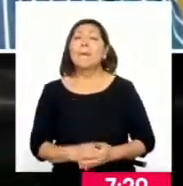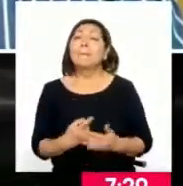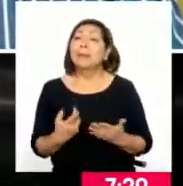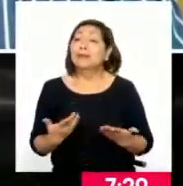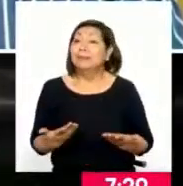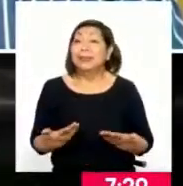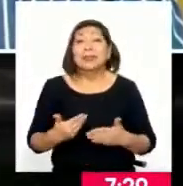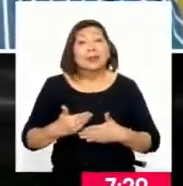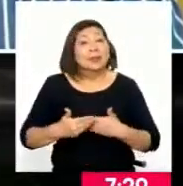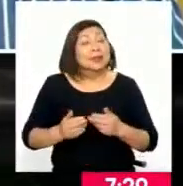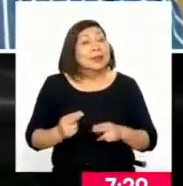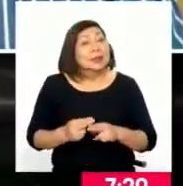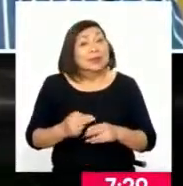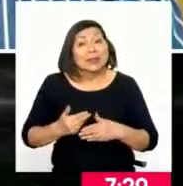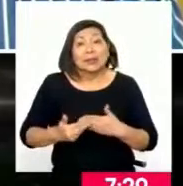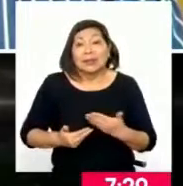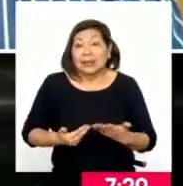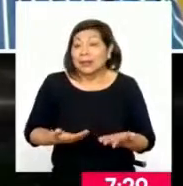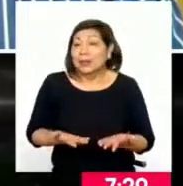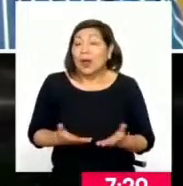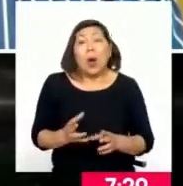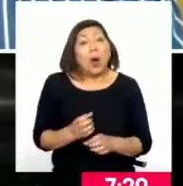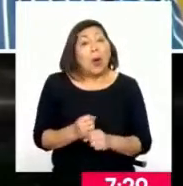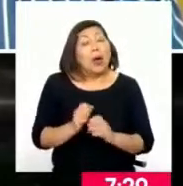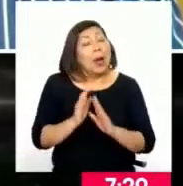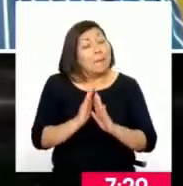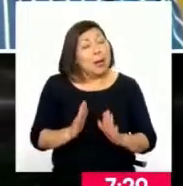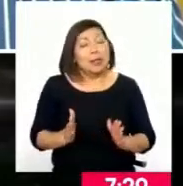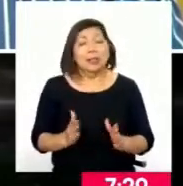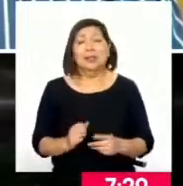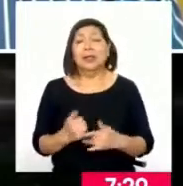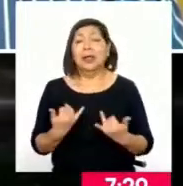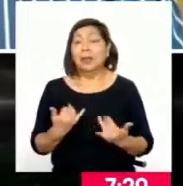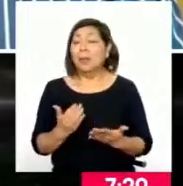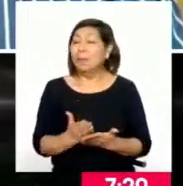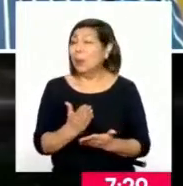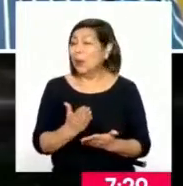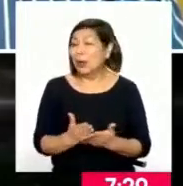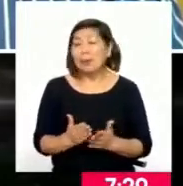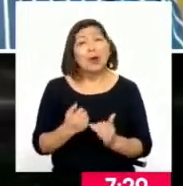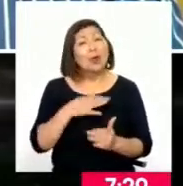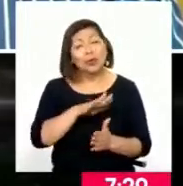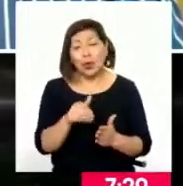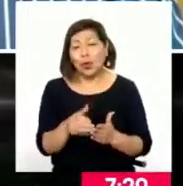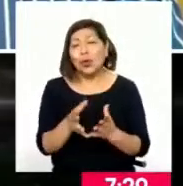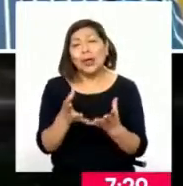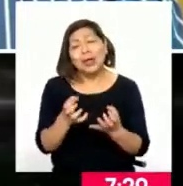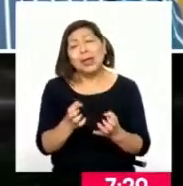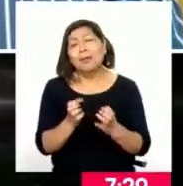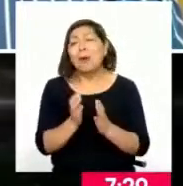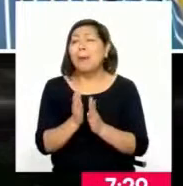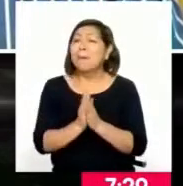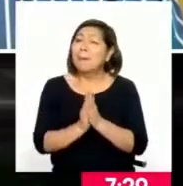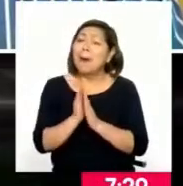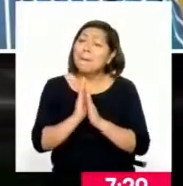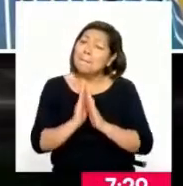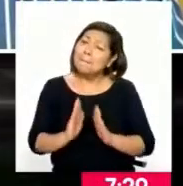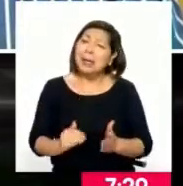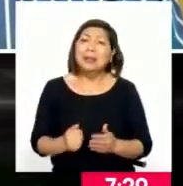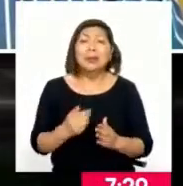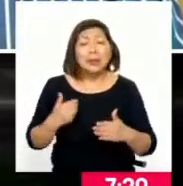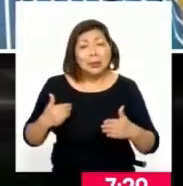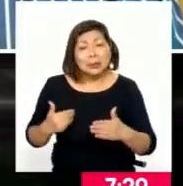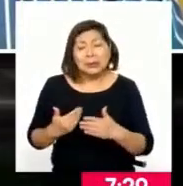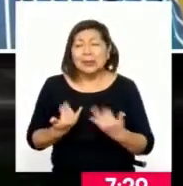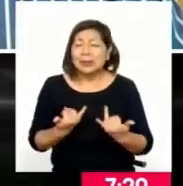bueno, esto va a garantizar de alguna manera pues que se recupere la paz, el orden social, que es todo lo que anhelamos los peruanos, tomando en cuenta que estamos incluso en fechas